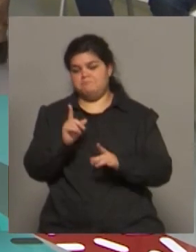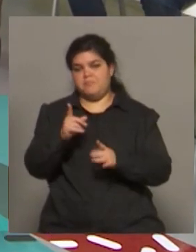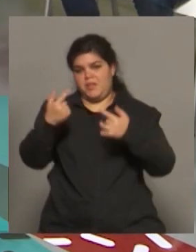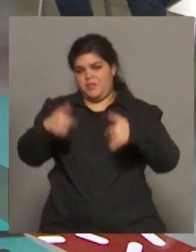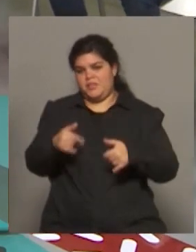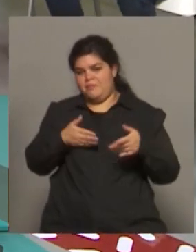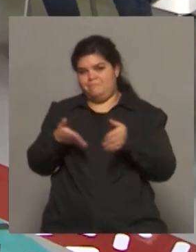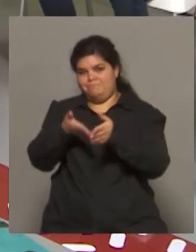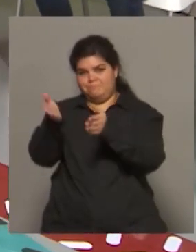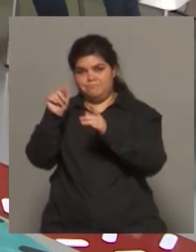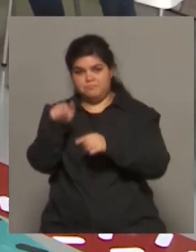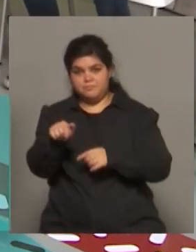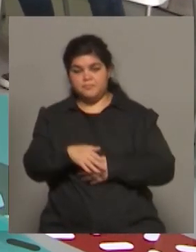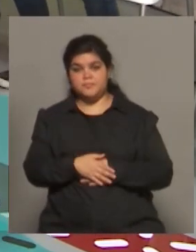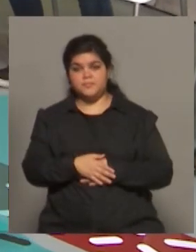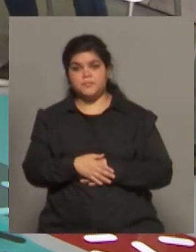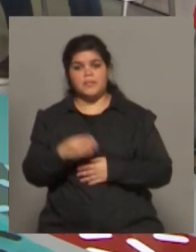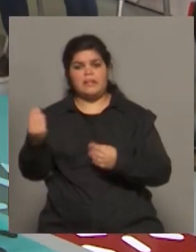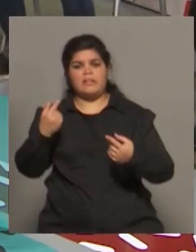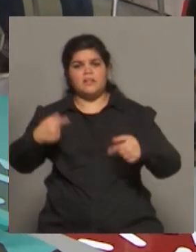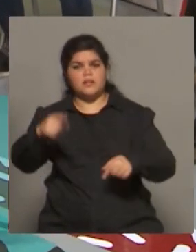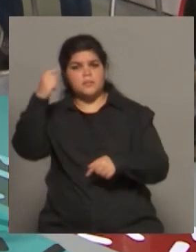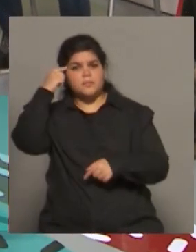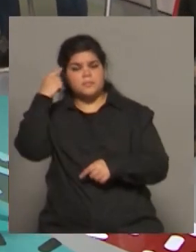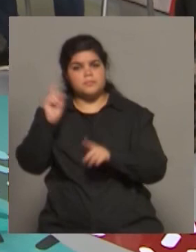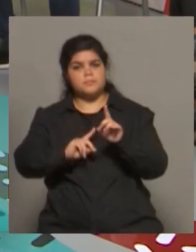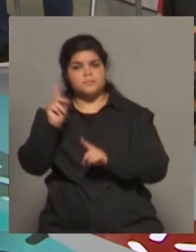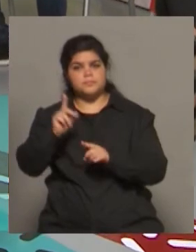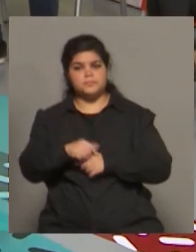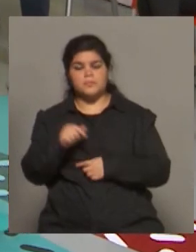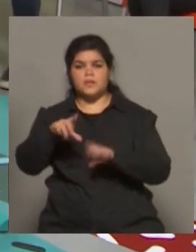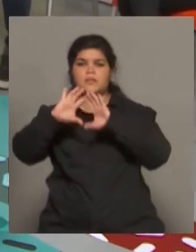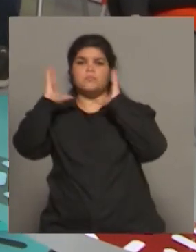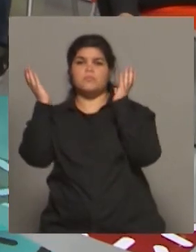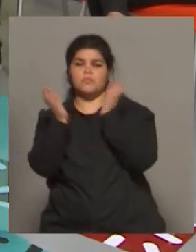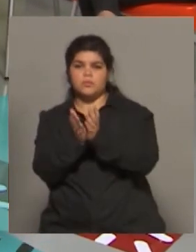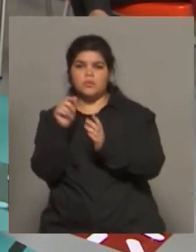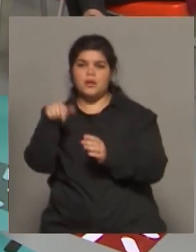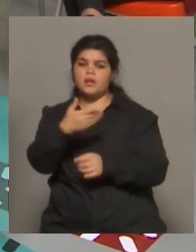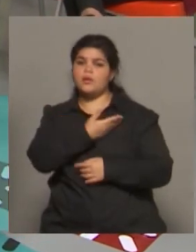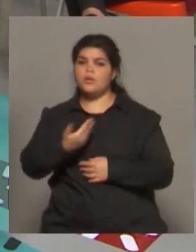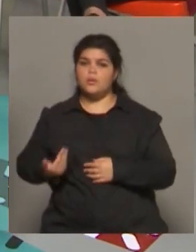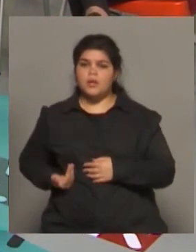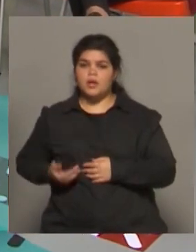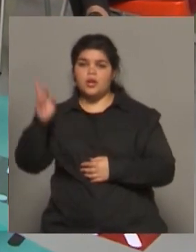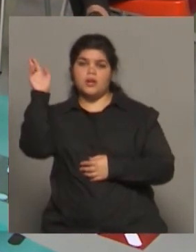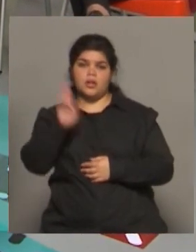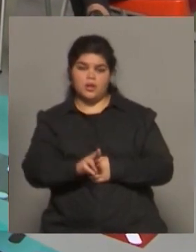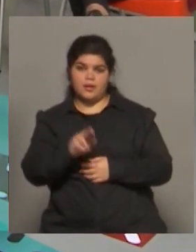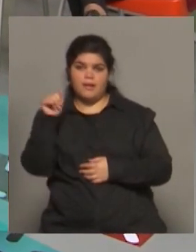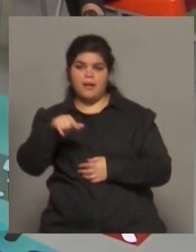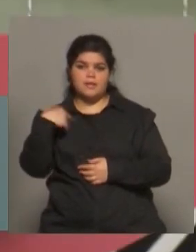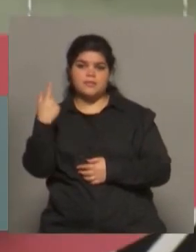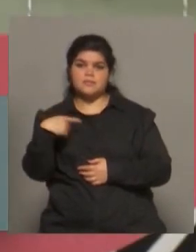Me parece que lo que tenemos que pensar en ese sentido es que cuando hablamos de mundo, cuando los gobiernos regionales que tienen un